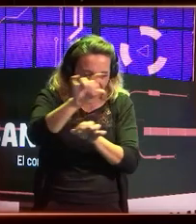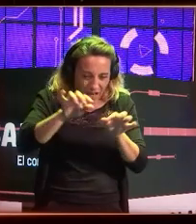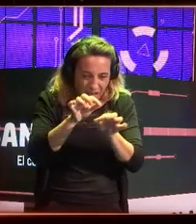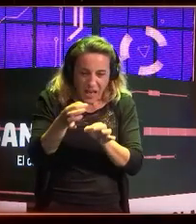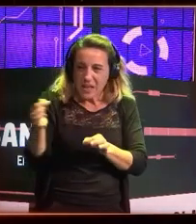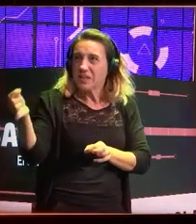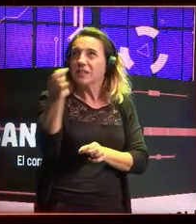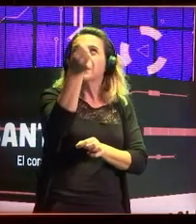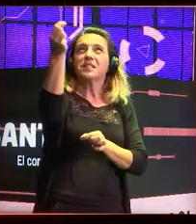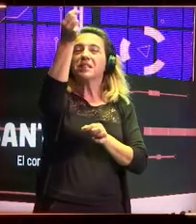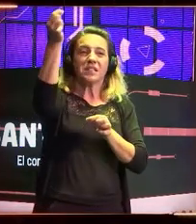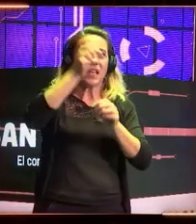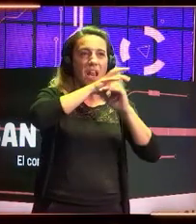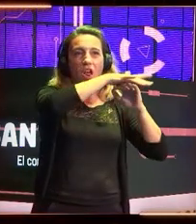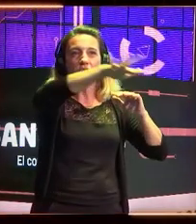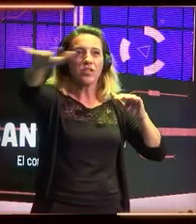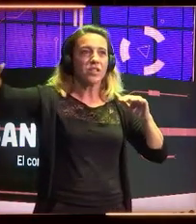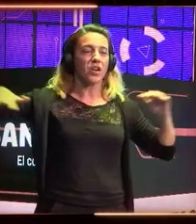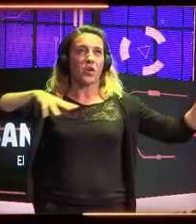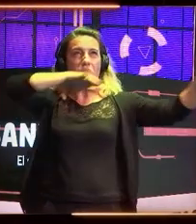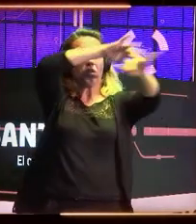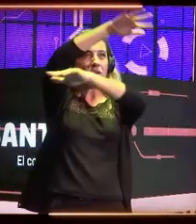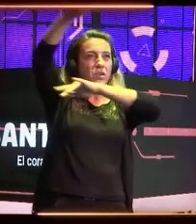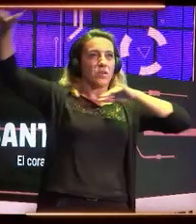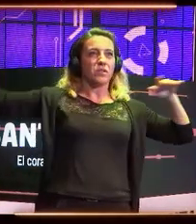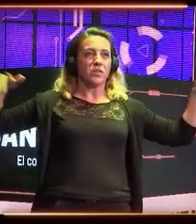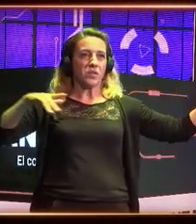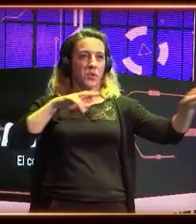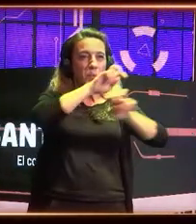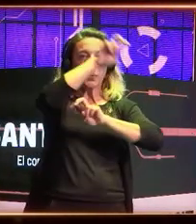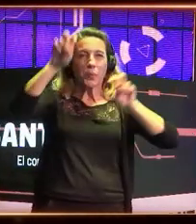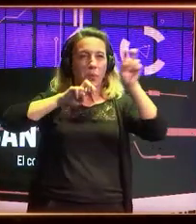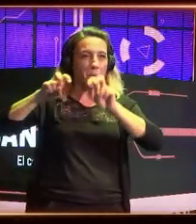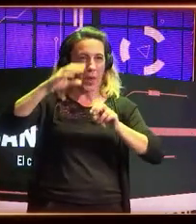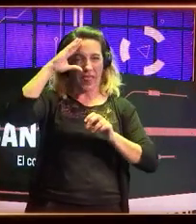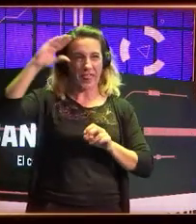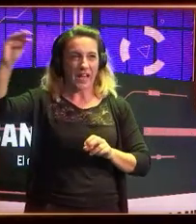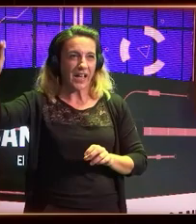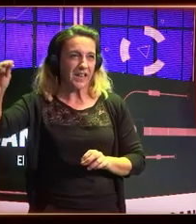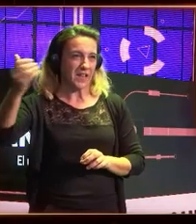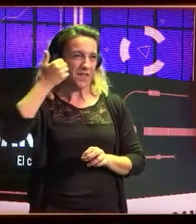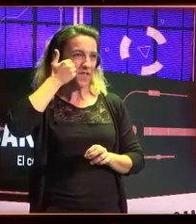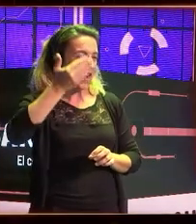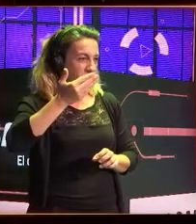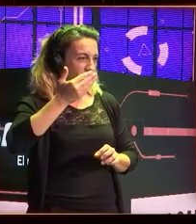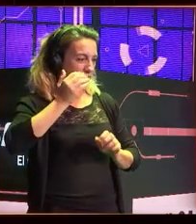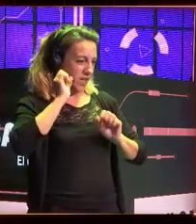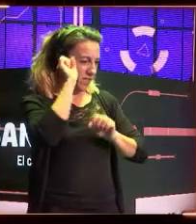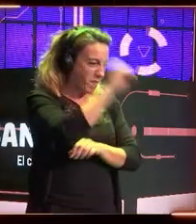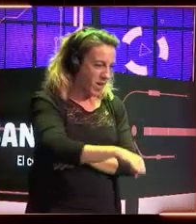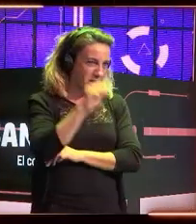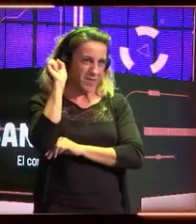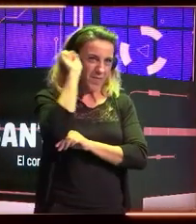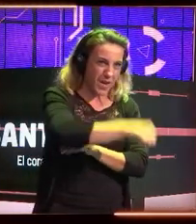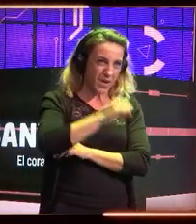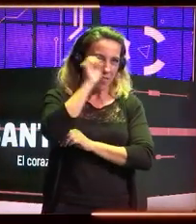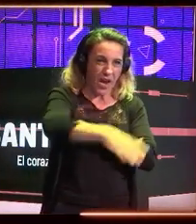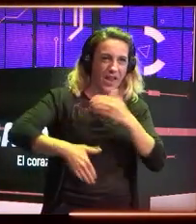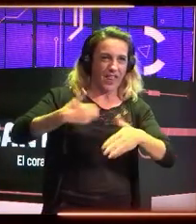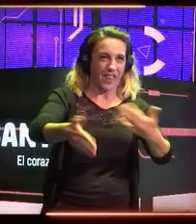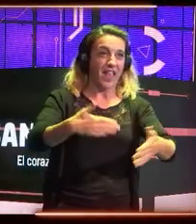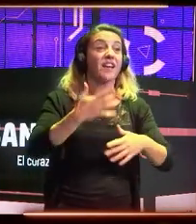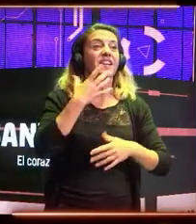Inmensidad del océano cósmico hay unos bichos muy inteligentes y muy feos que la vencen cada día son los